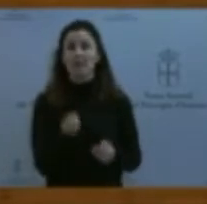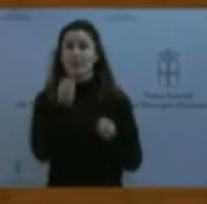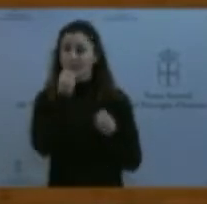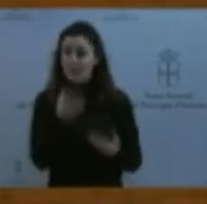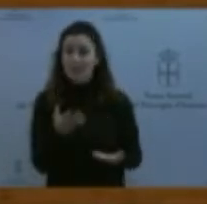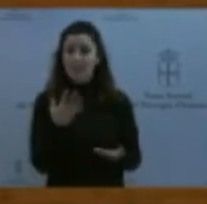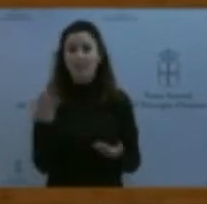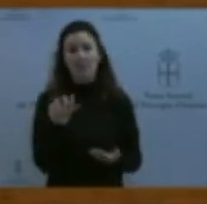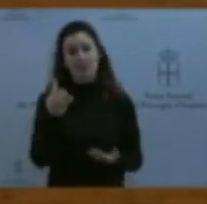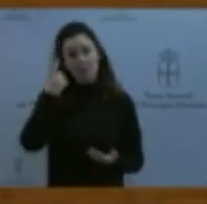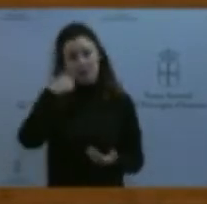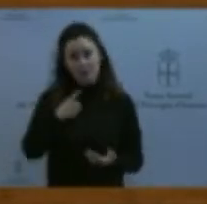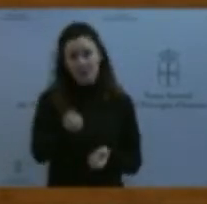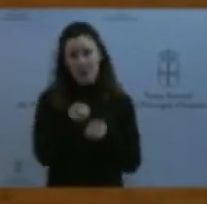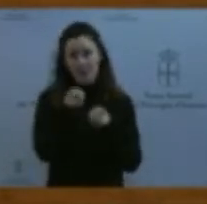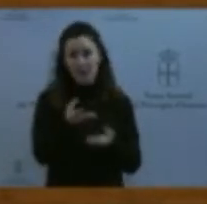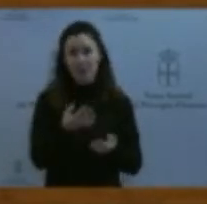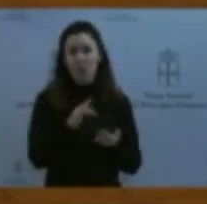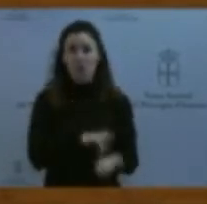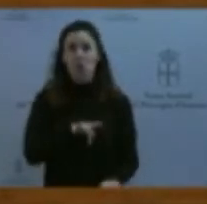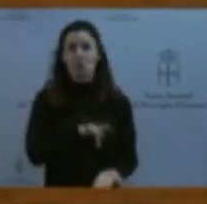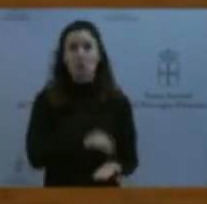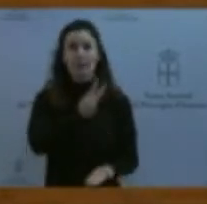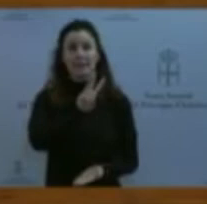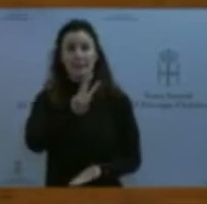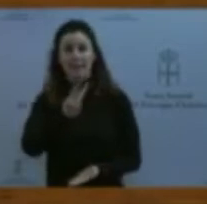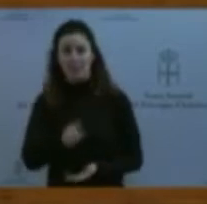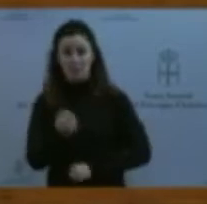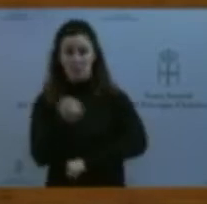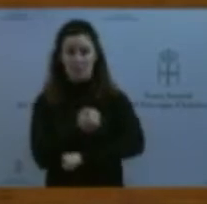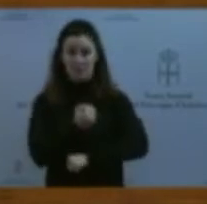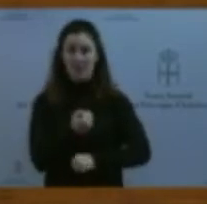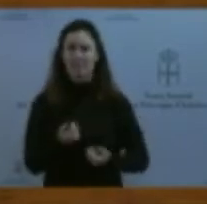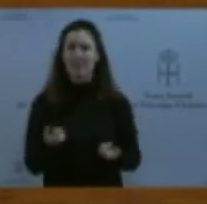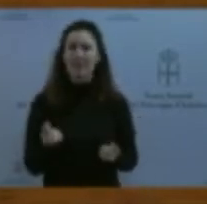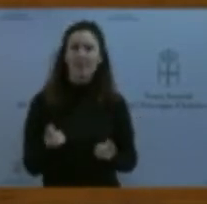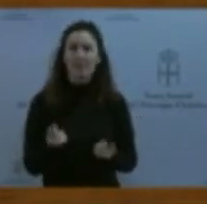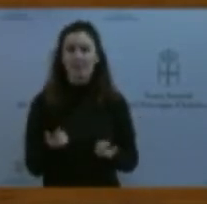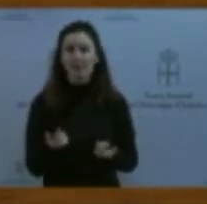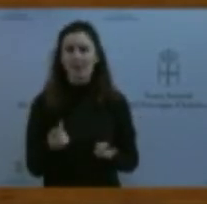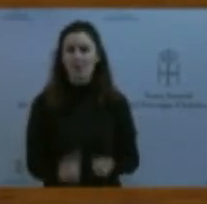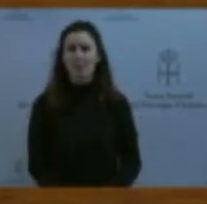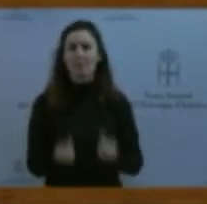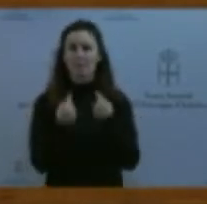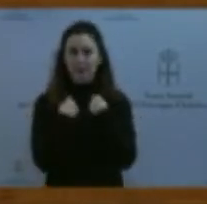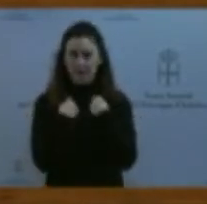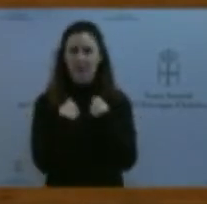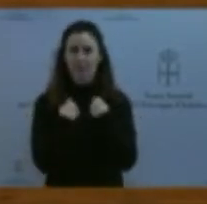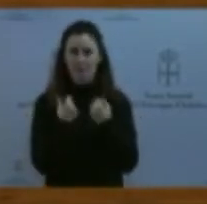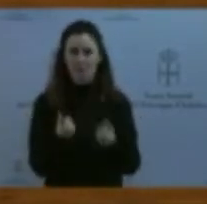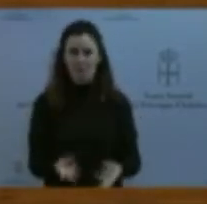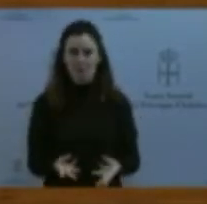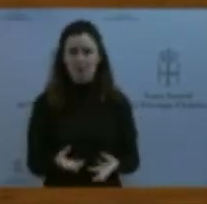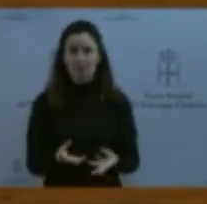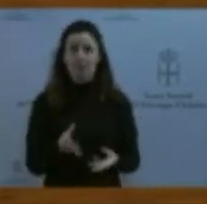31 de diciembre, cuánto es el dinero que se han dejado, que se ha perdido precisamente por una resolución que llega muy tarde.